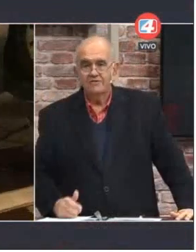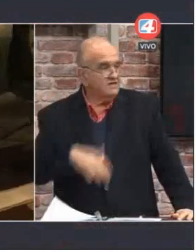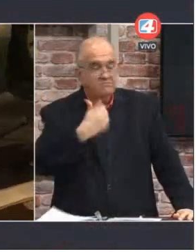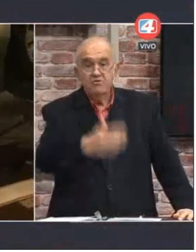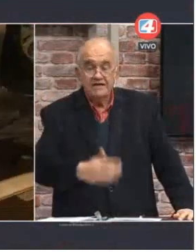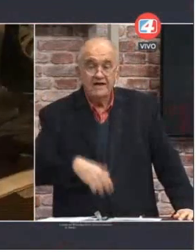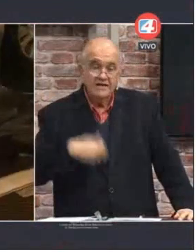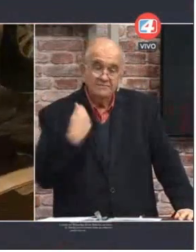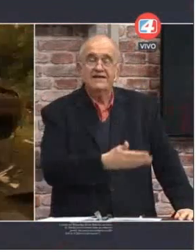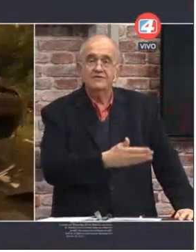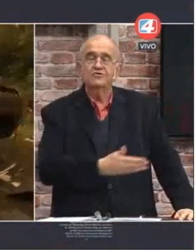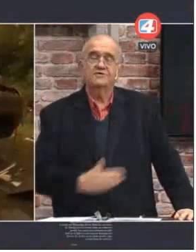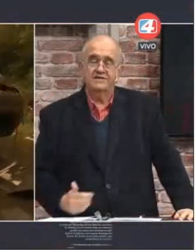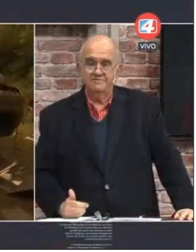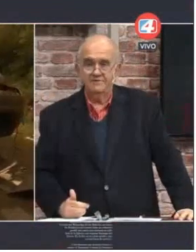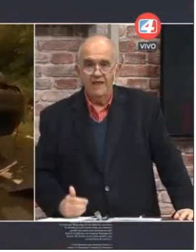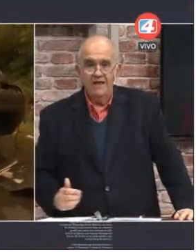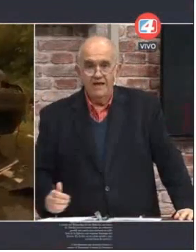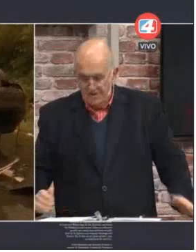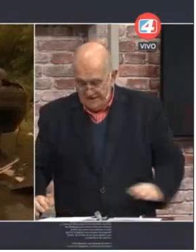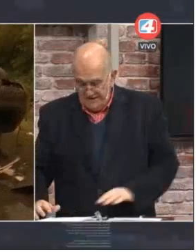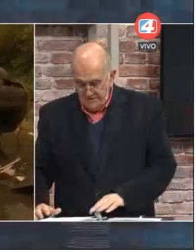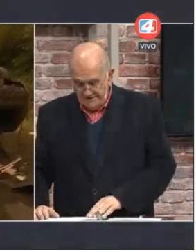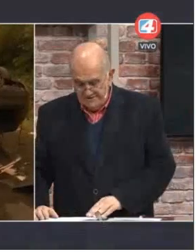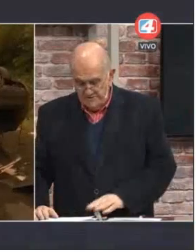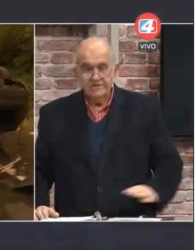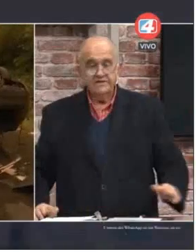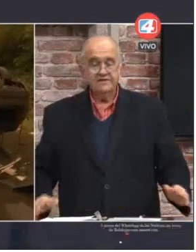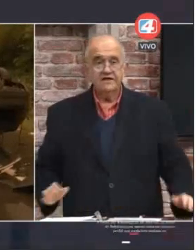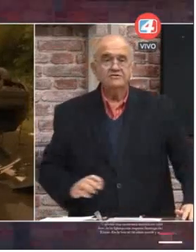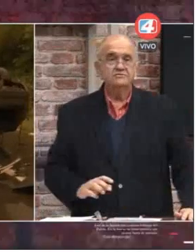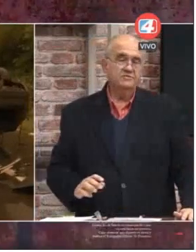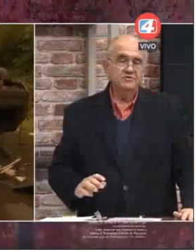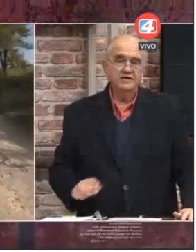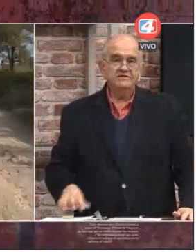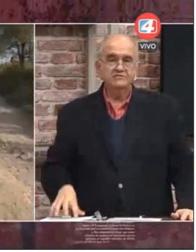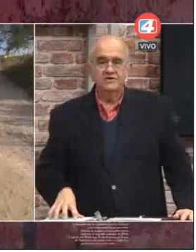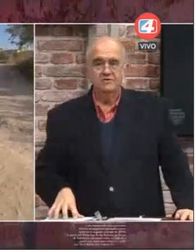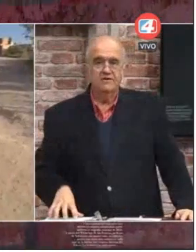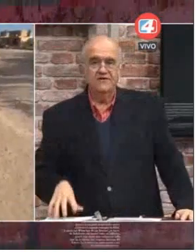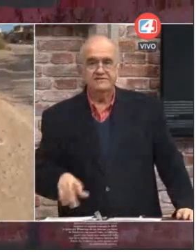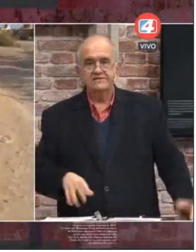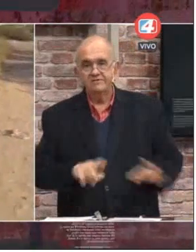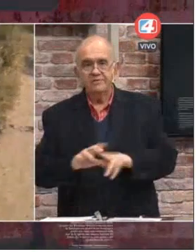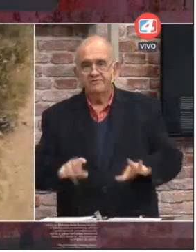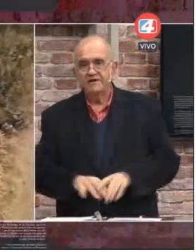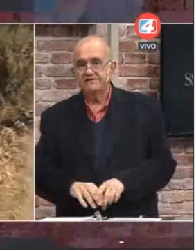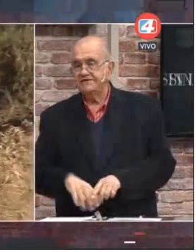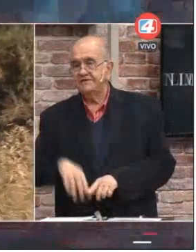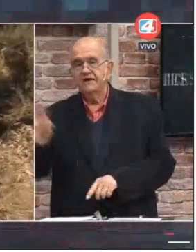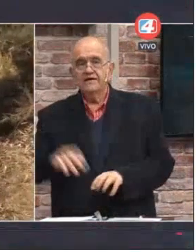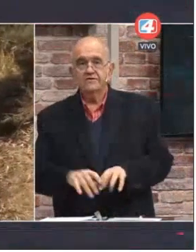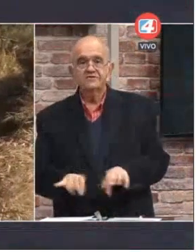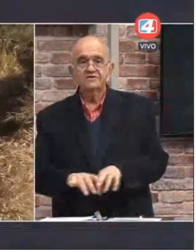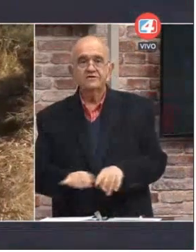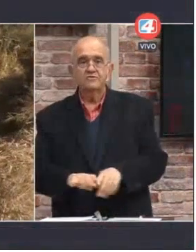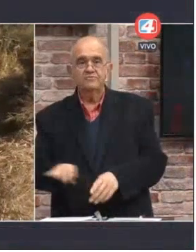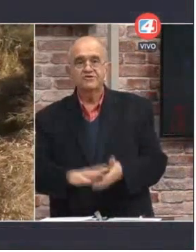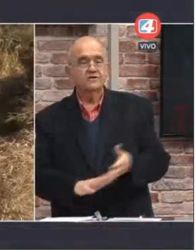alcoholizados vuelca y mata a la novia también ahora que lo que hace el juego en este caso es lo primero que hace fue lo más fácil co pp que si